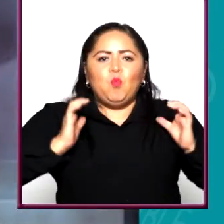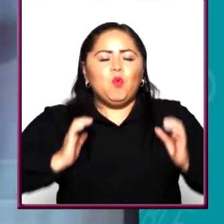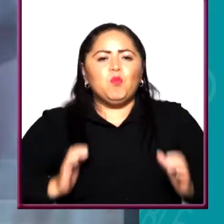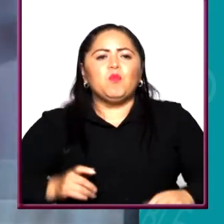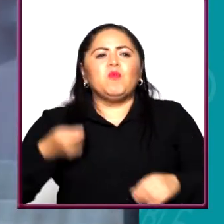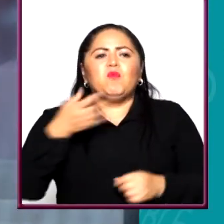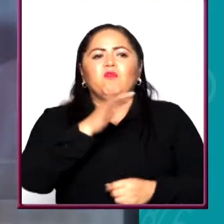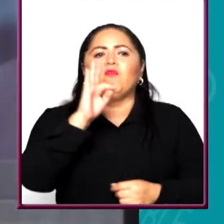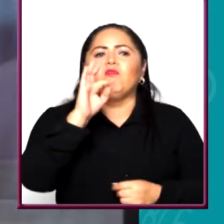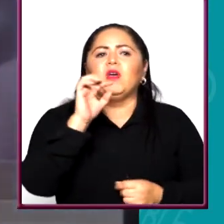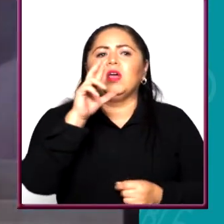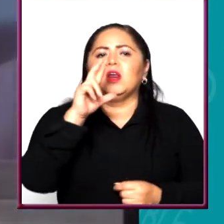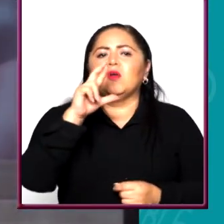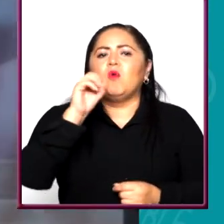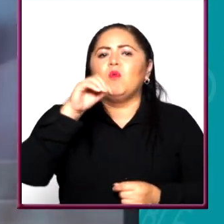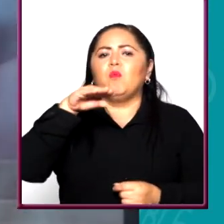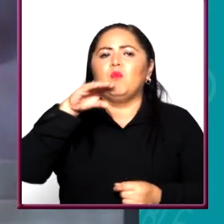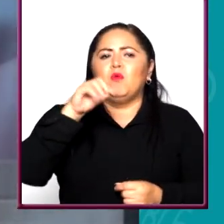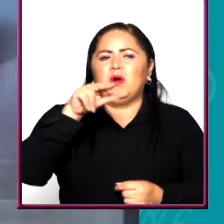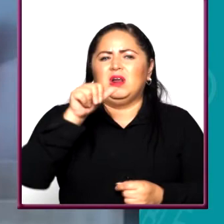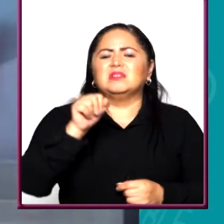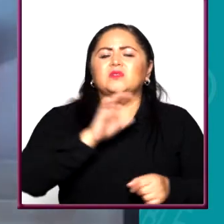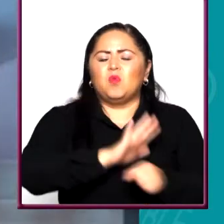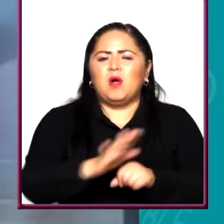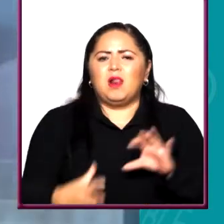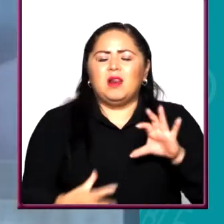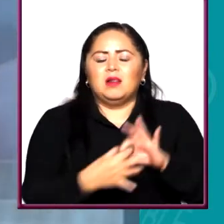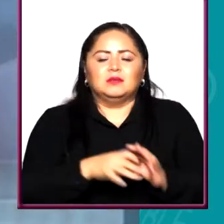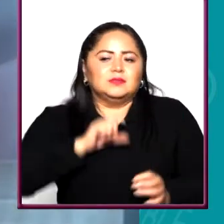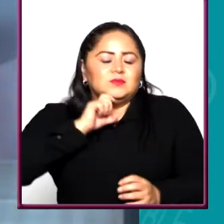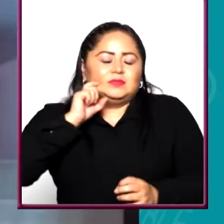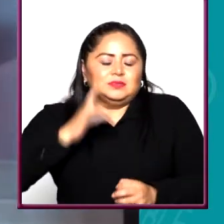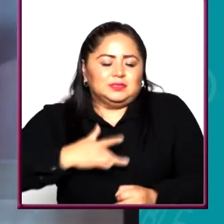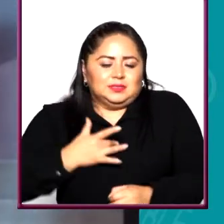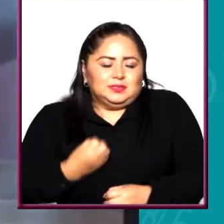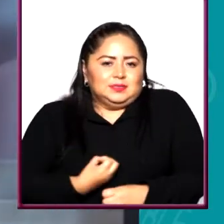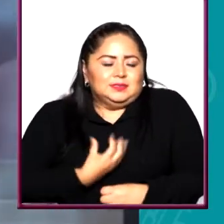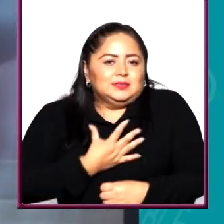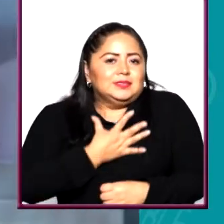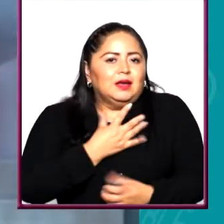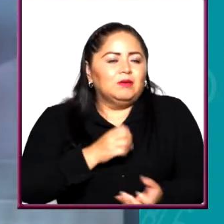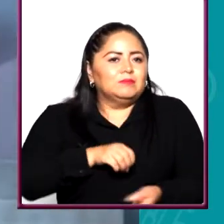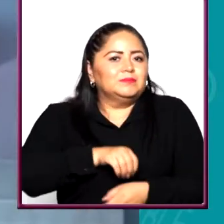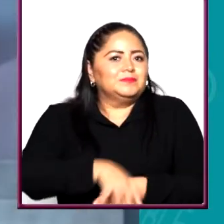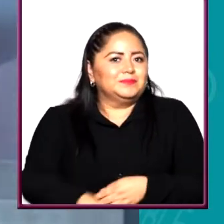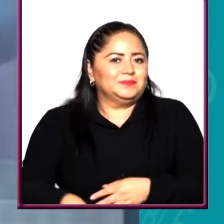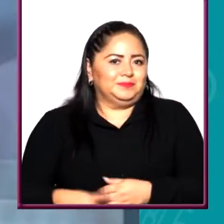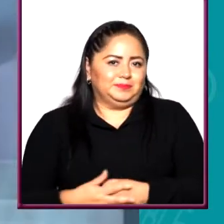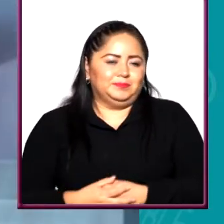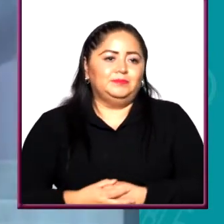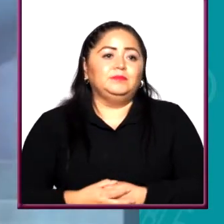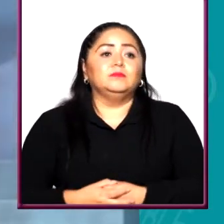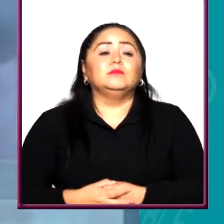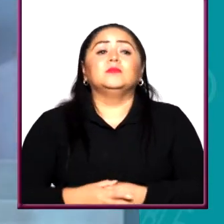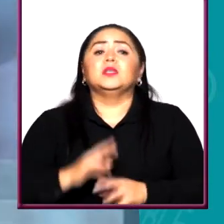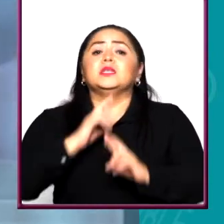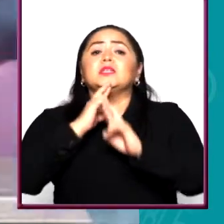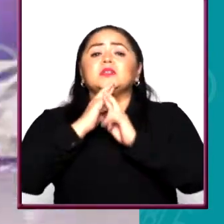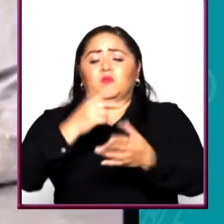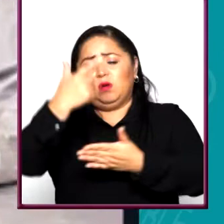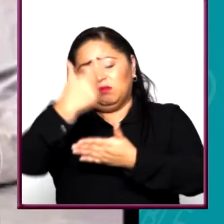es causado por la acción de ciertas hormonas llamadas feromonas, que se relacionan con la atracción sexual.